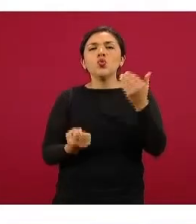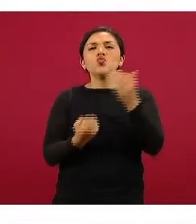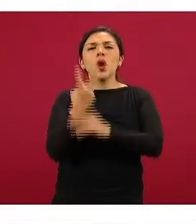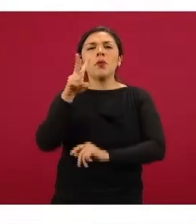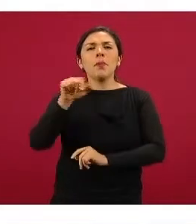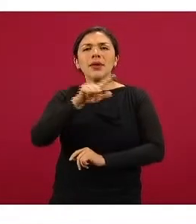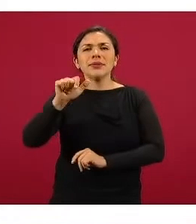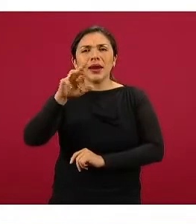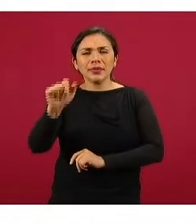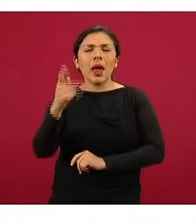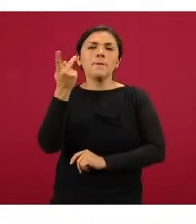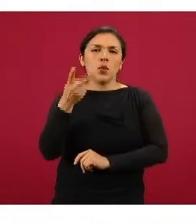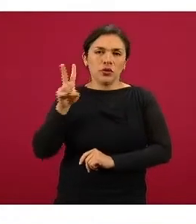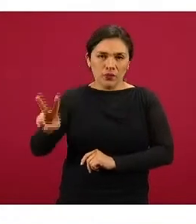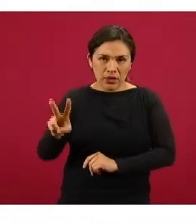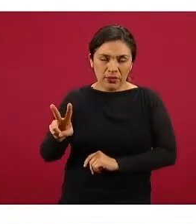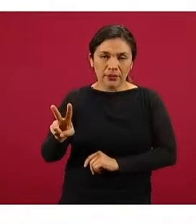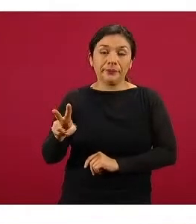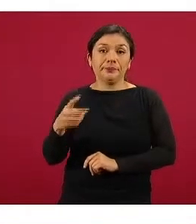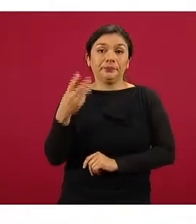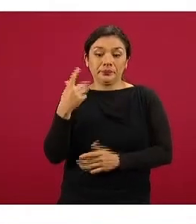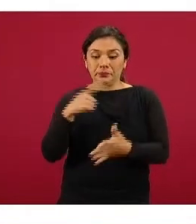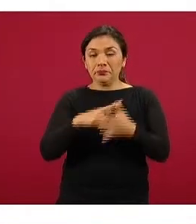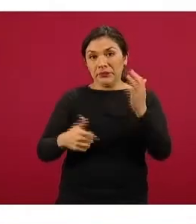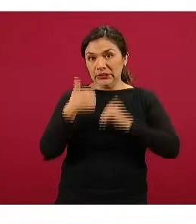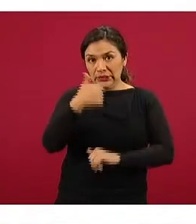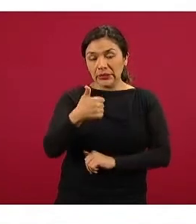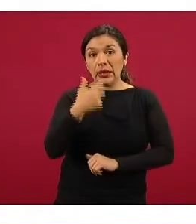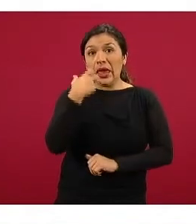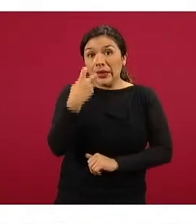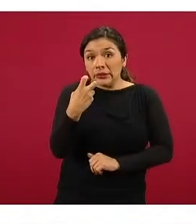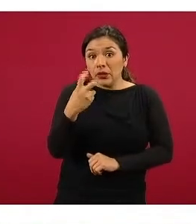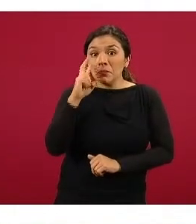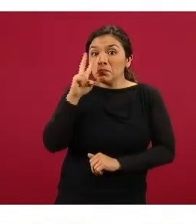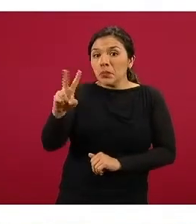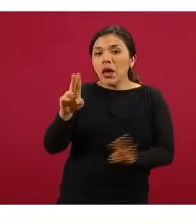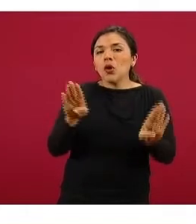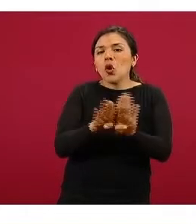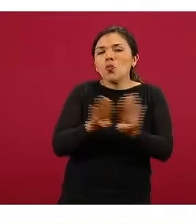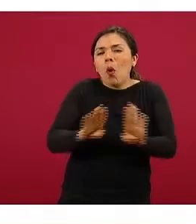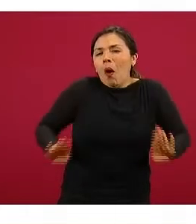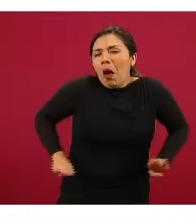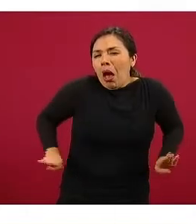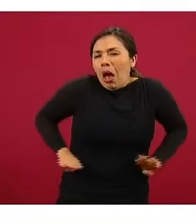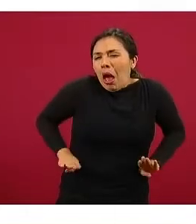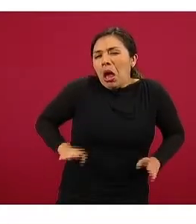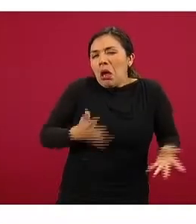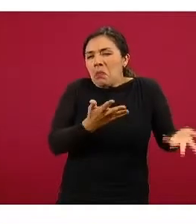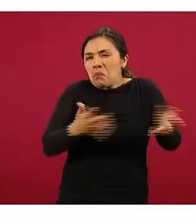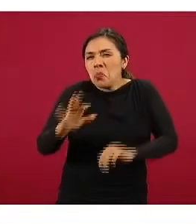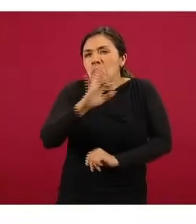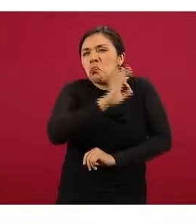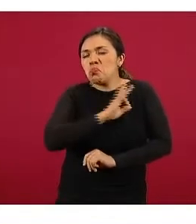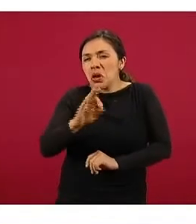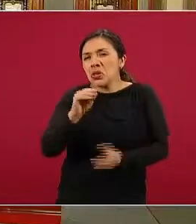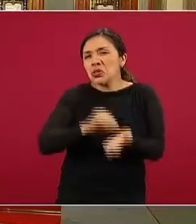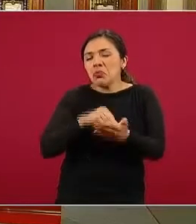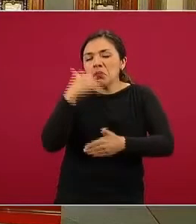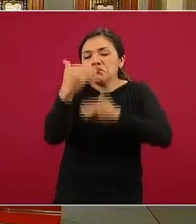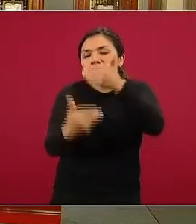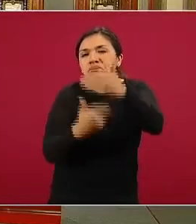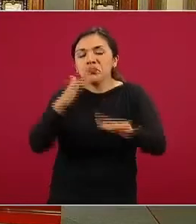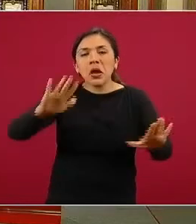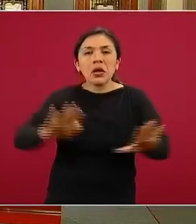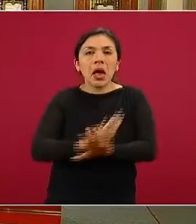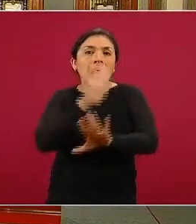Puerto Vallarta. Así que estas proyecciones son generalizadas, pero pueden todavía